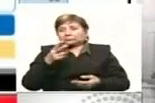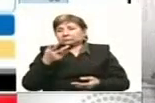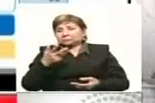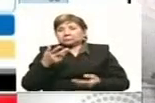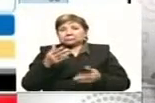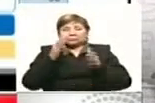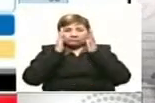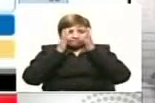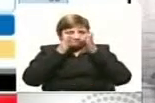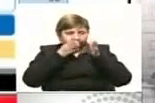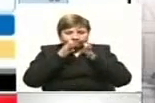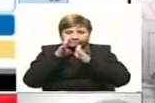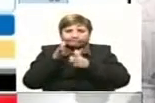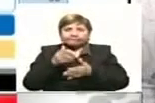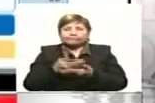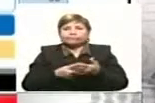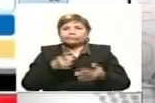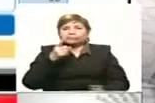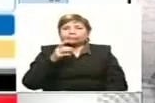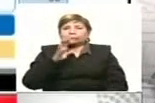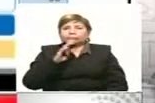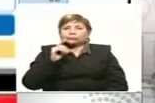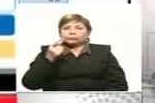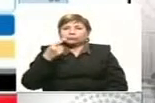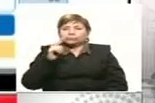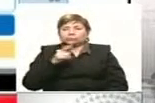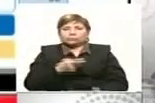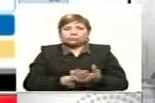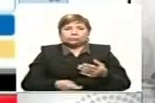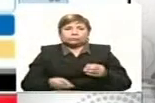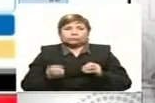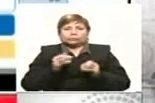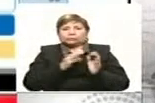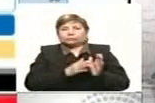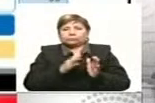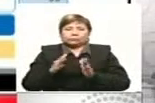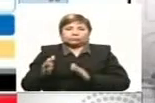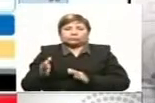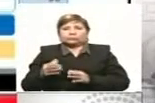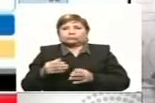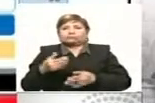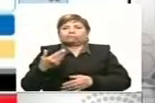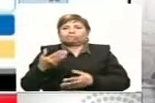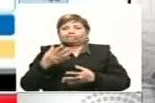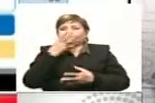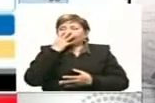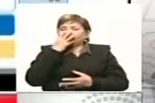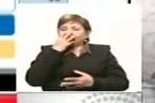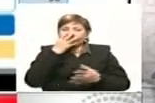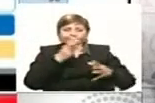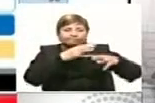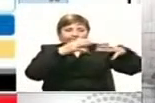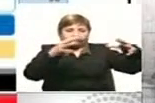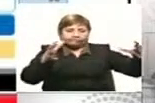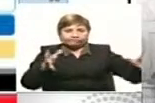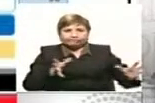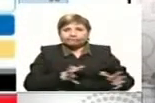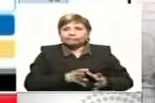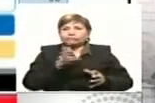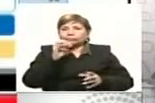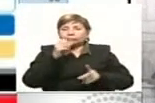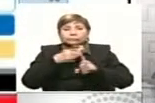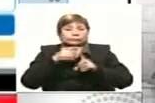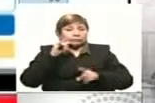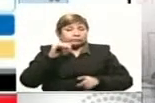de atención, 141 millones, y el equipamiento de planta de oxígeno, su implementación, por 96 millones.